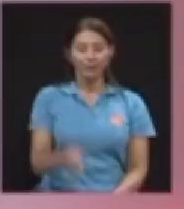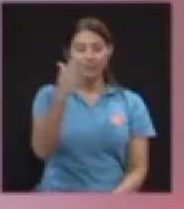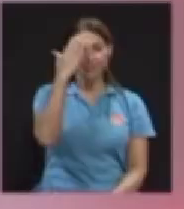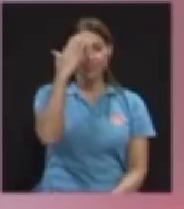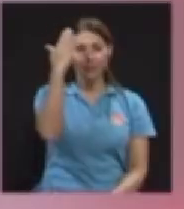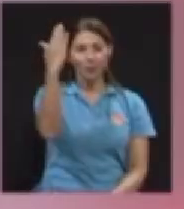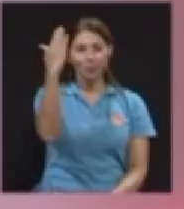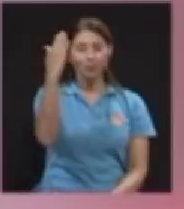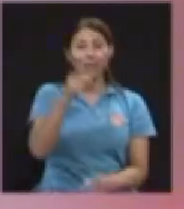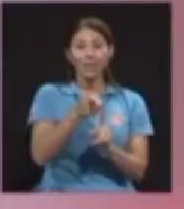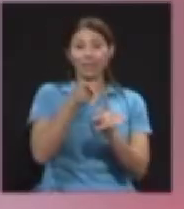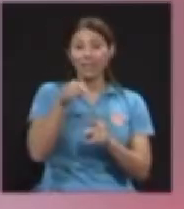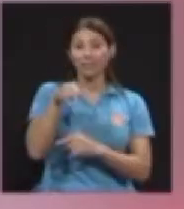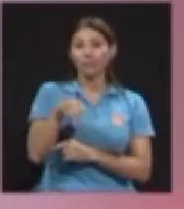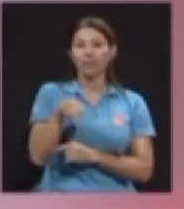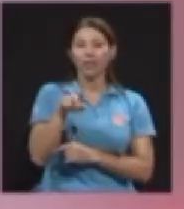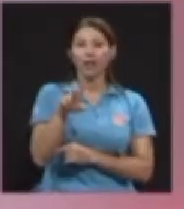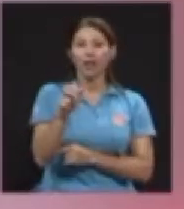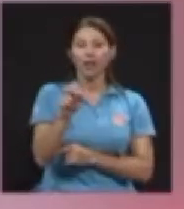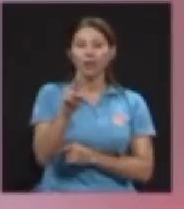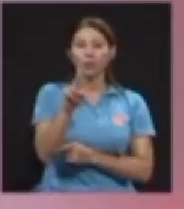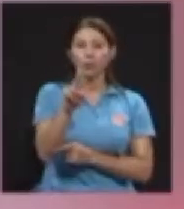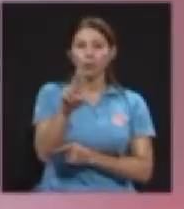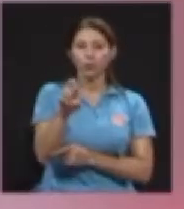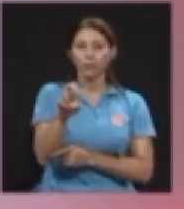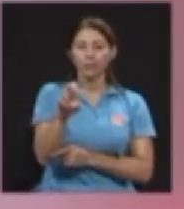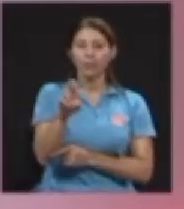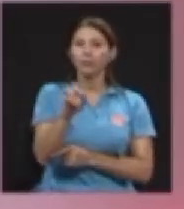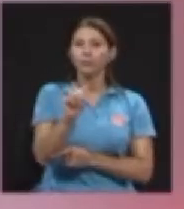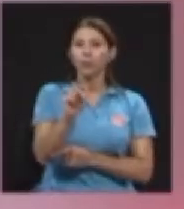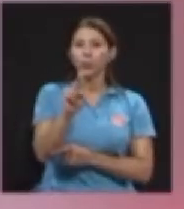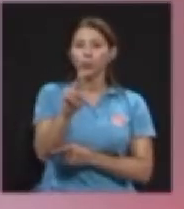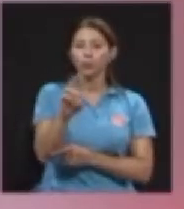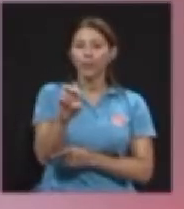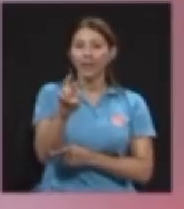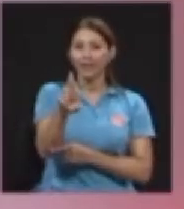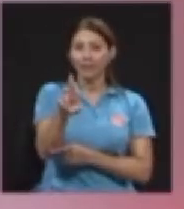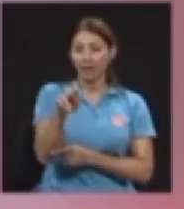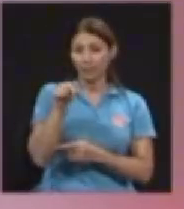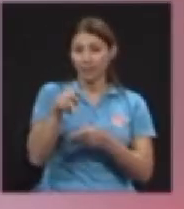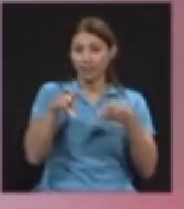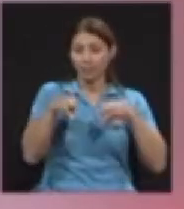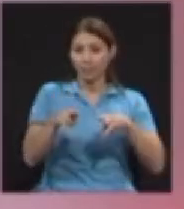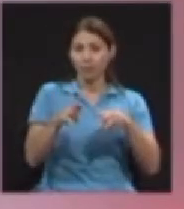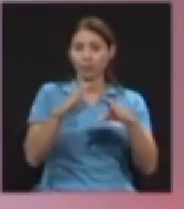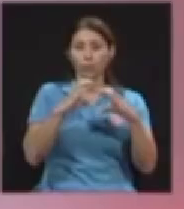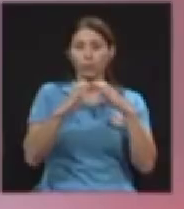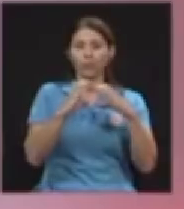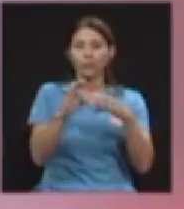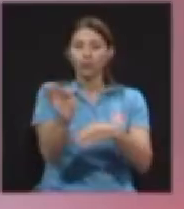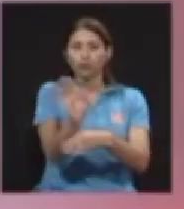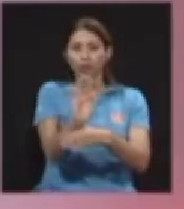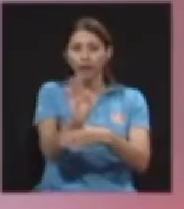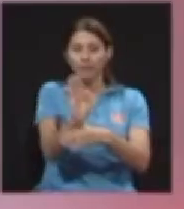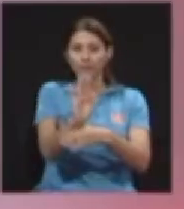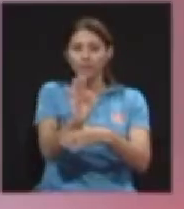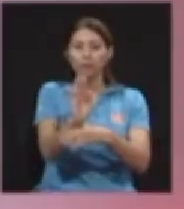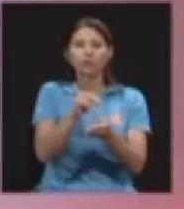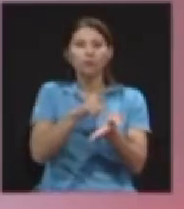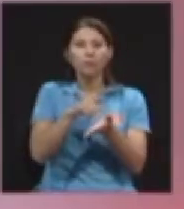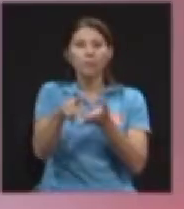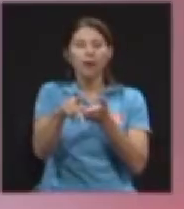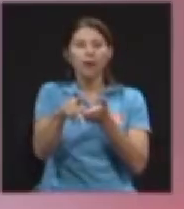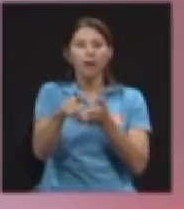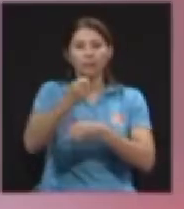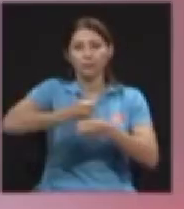Les saludamos desde Canal UCR, este medio televisivo que se paga con los